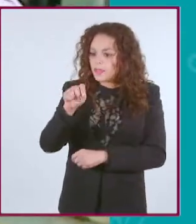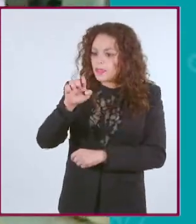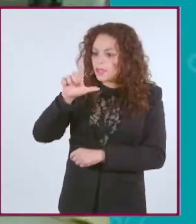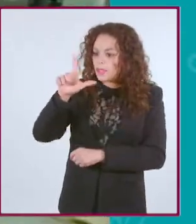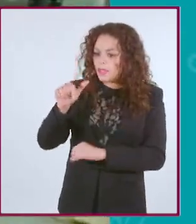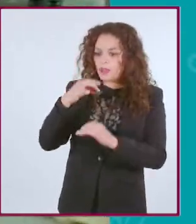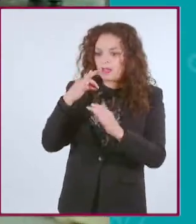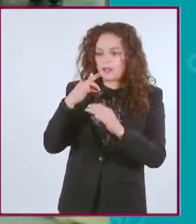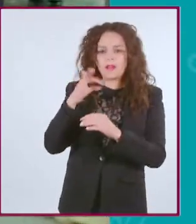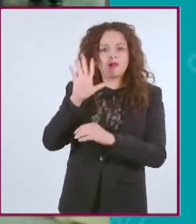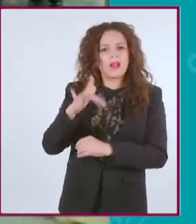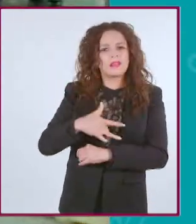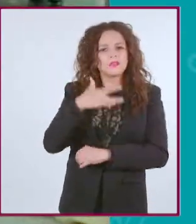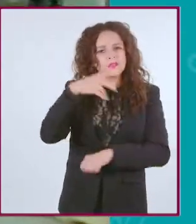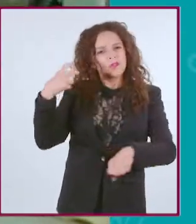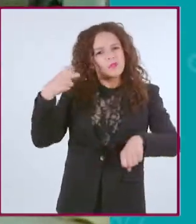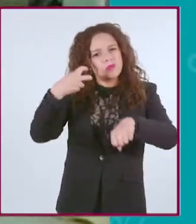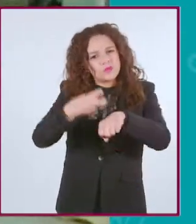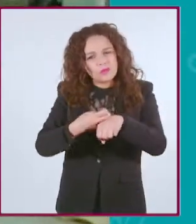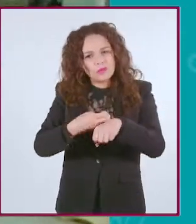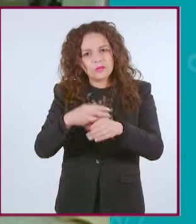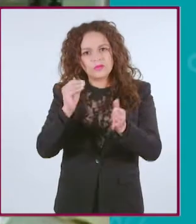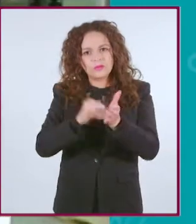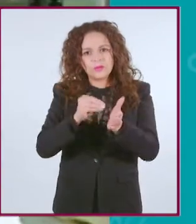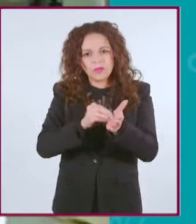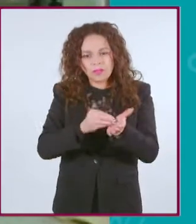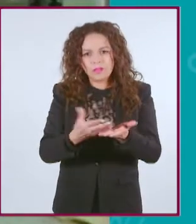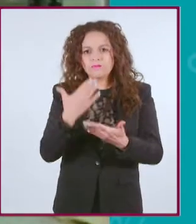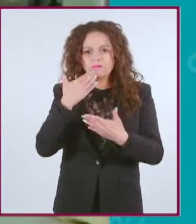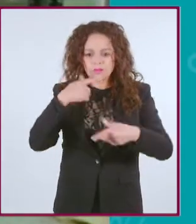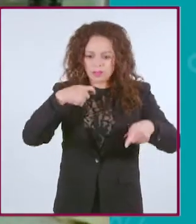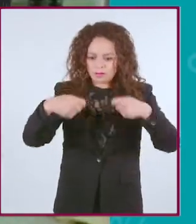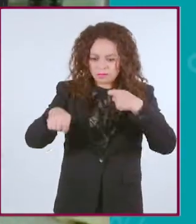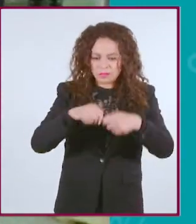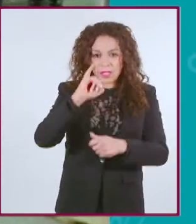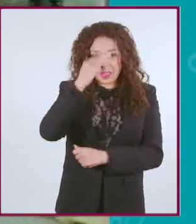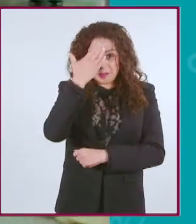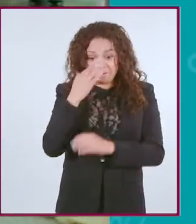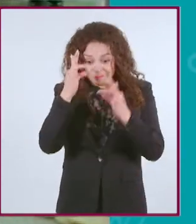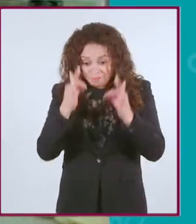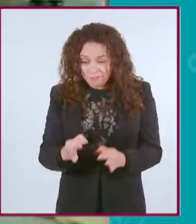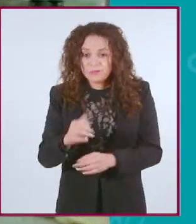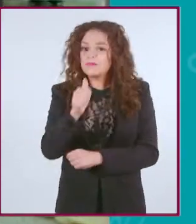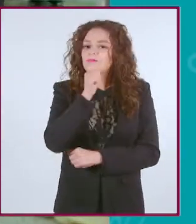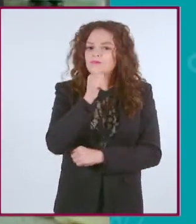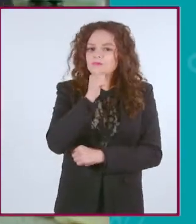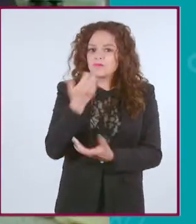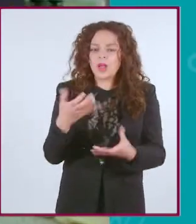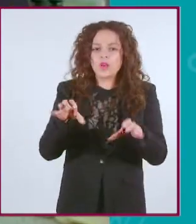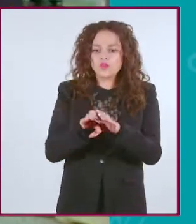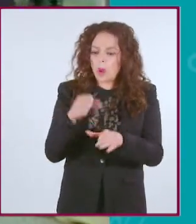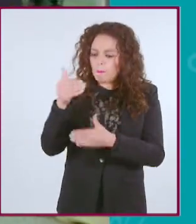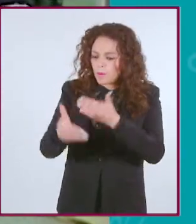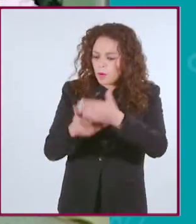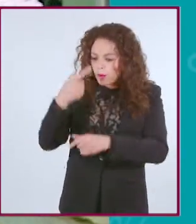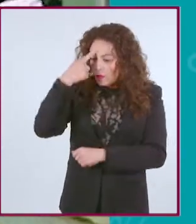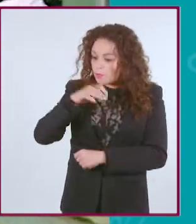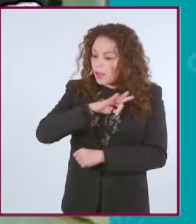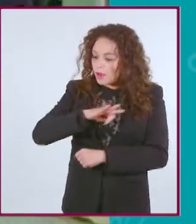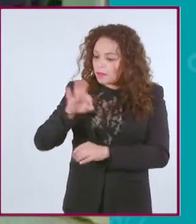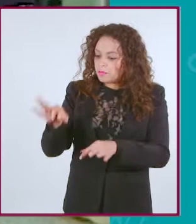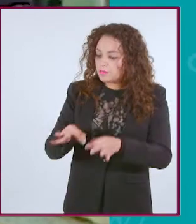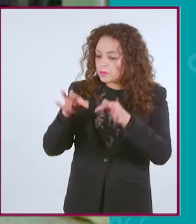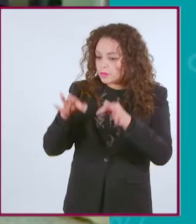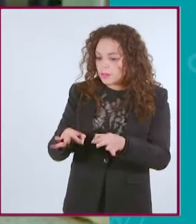un poco áspera, como que no tiene una buena imagen. ¿Cuál es ese proceso para que nosotros podamos lograr,